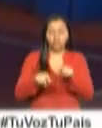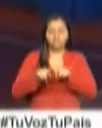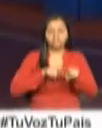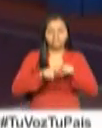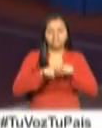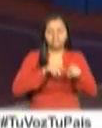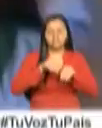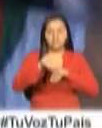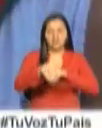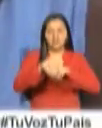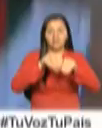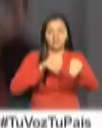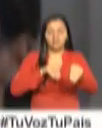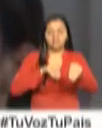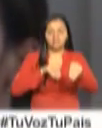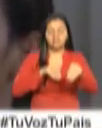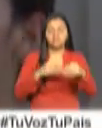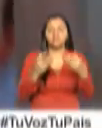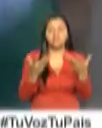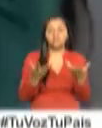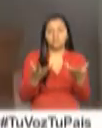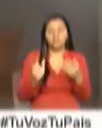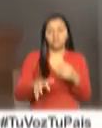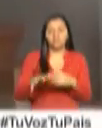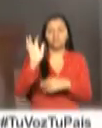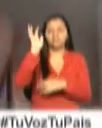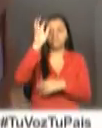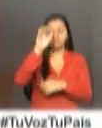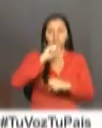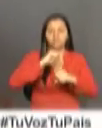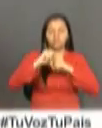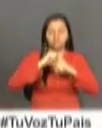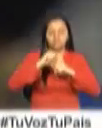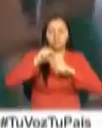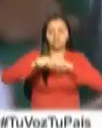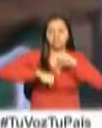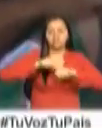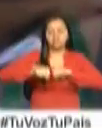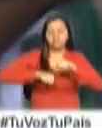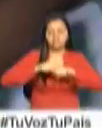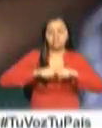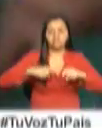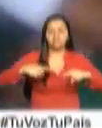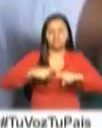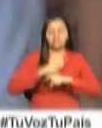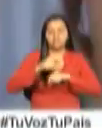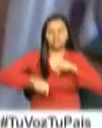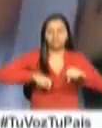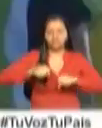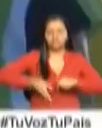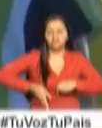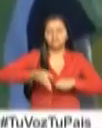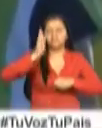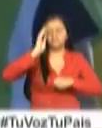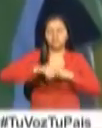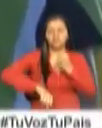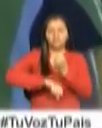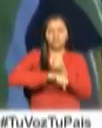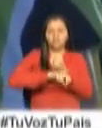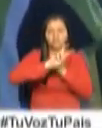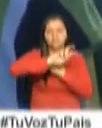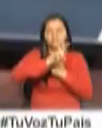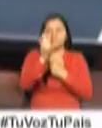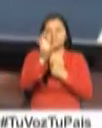ajedrez, atletismo, baloncesto, boxeo, BMX, ciclismo de pista y ruta, escalada, fútbol, entre